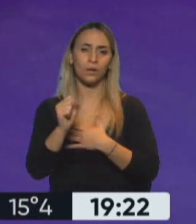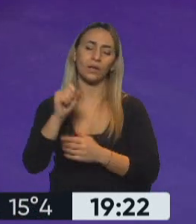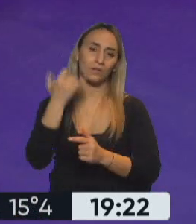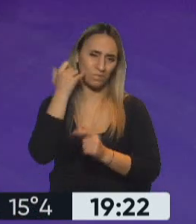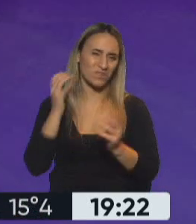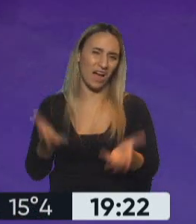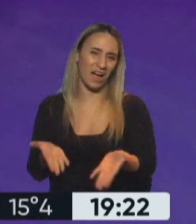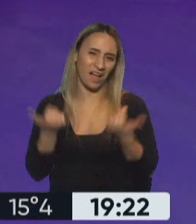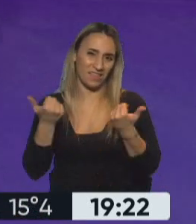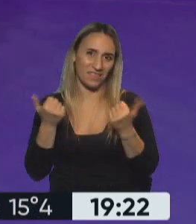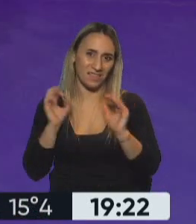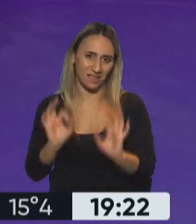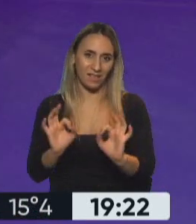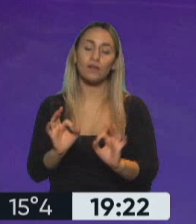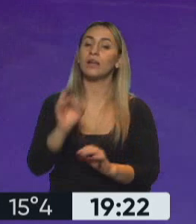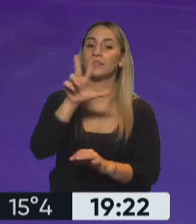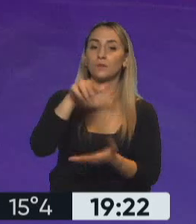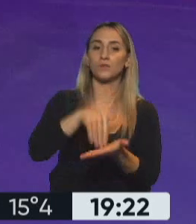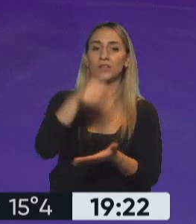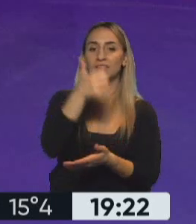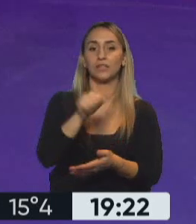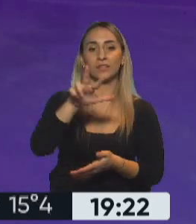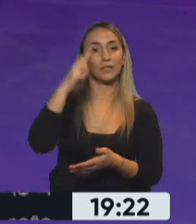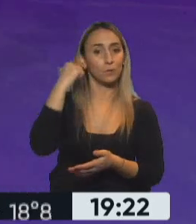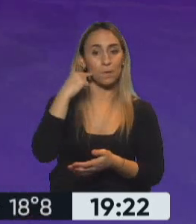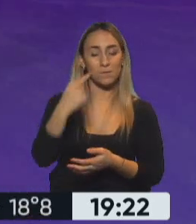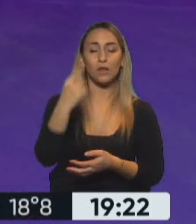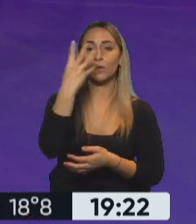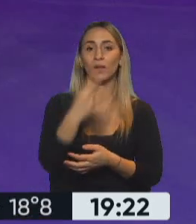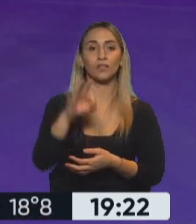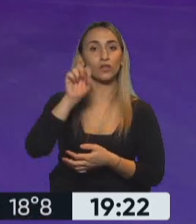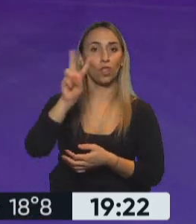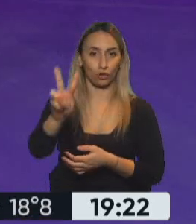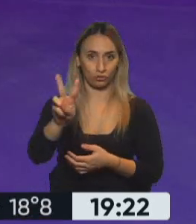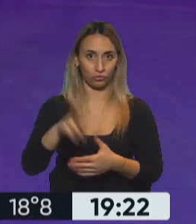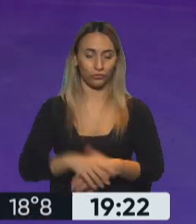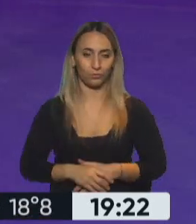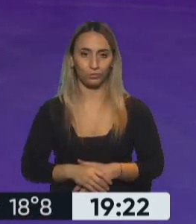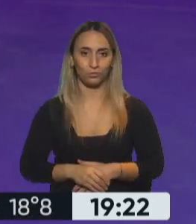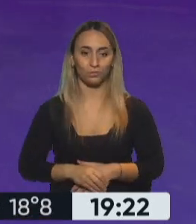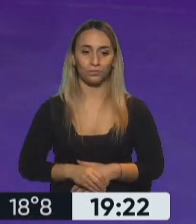este número 3 millones 639 mil 412 imos